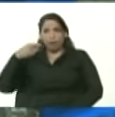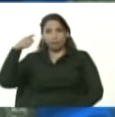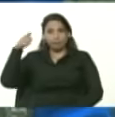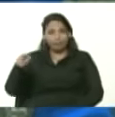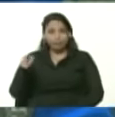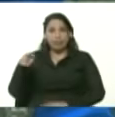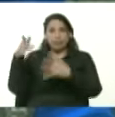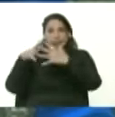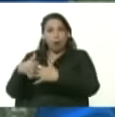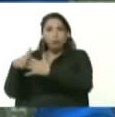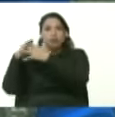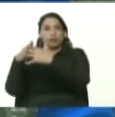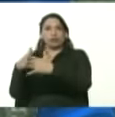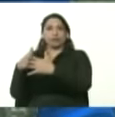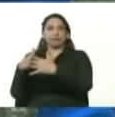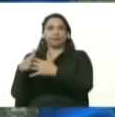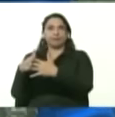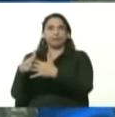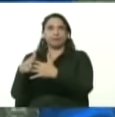Estados Unidos